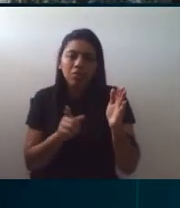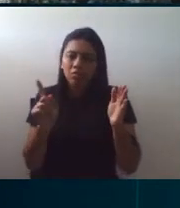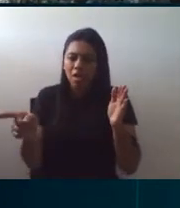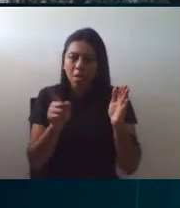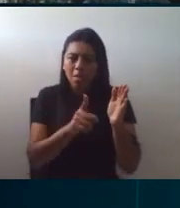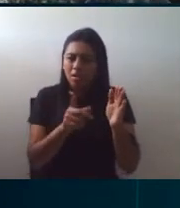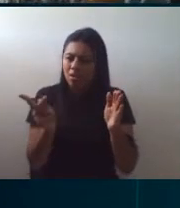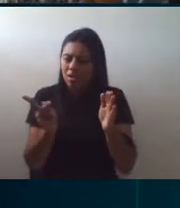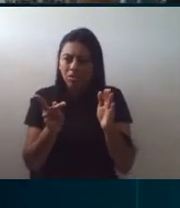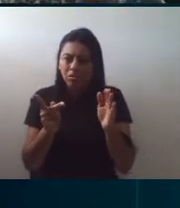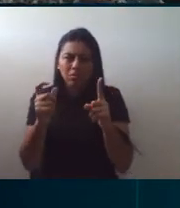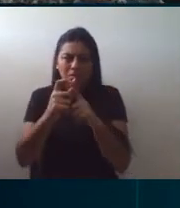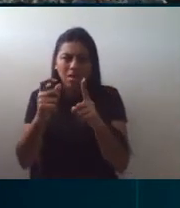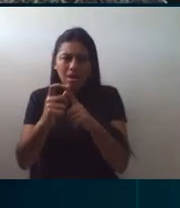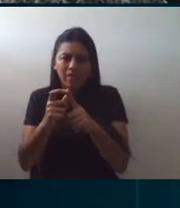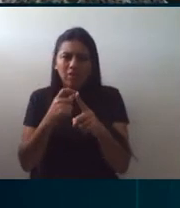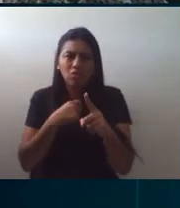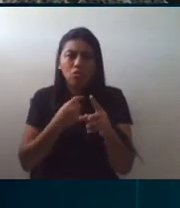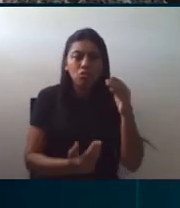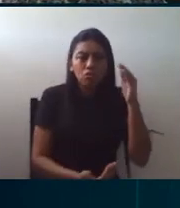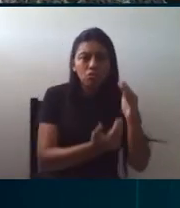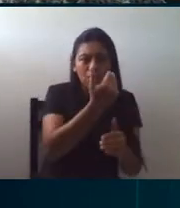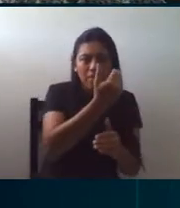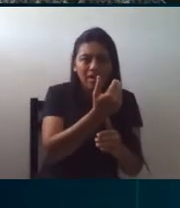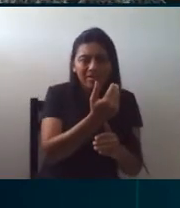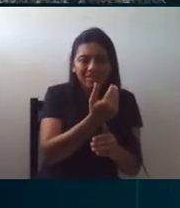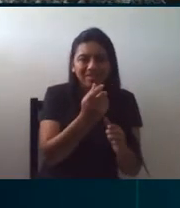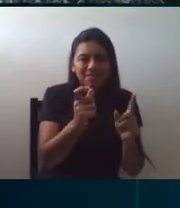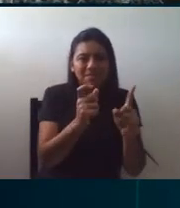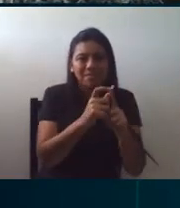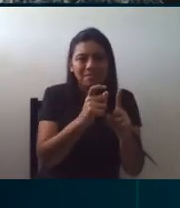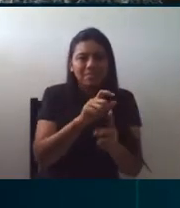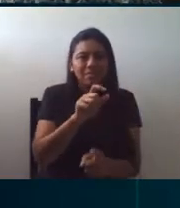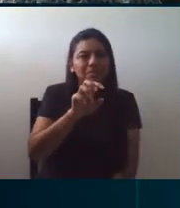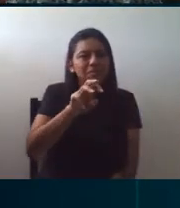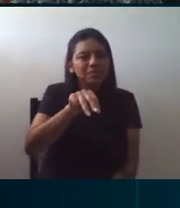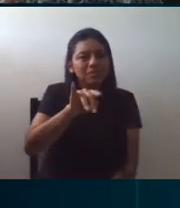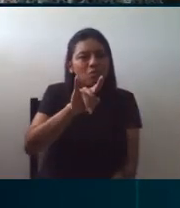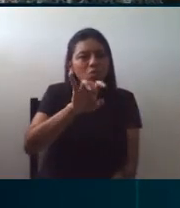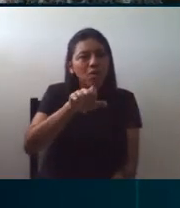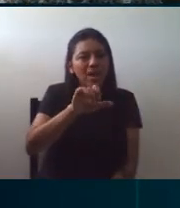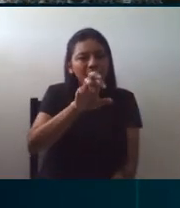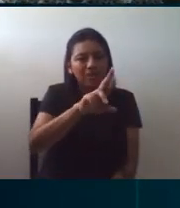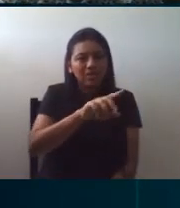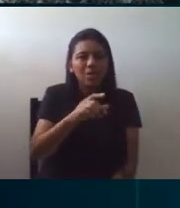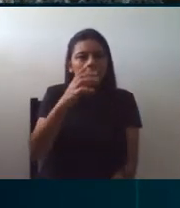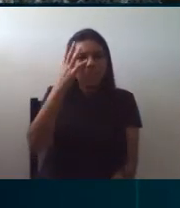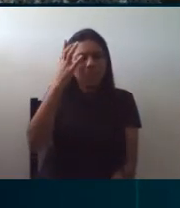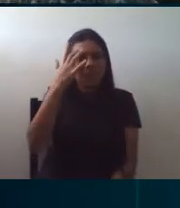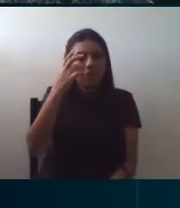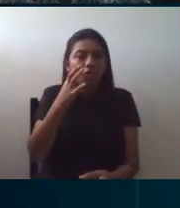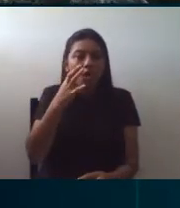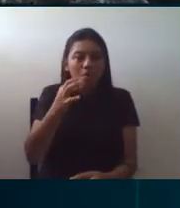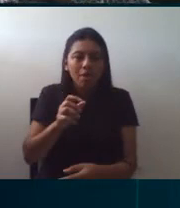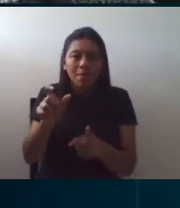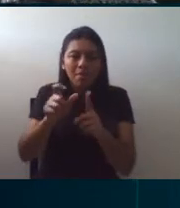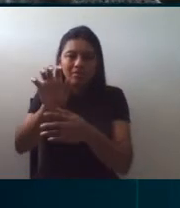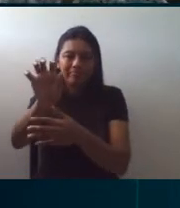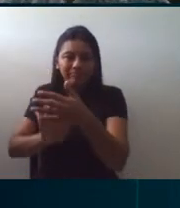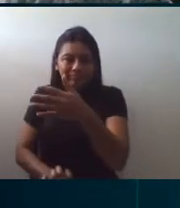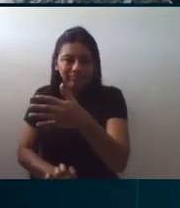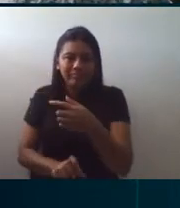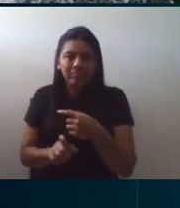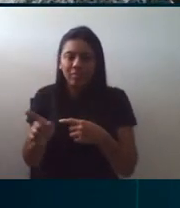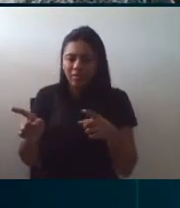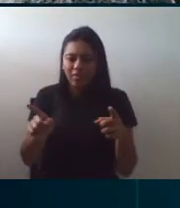lógica en lo que digamos, perdón, me entrega el Warren Bakes, y es para que entiendan que son unos algoritmos, o digamos unos vectores,